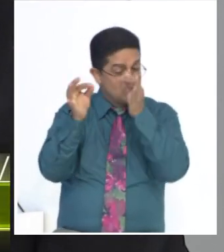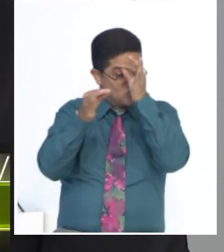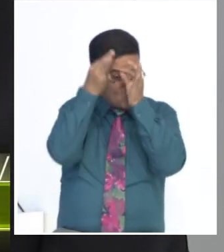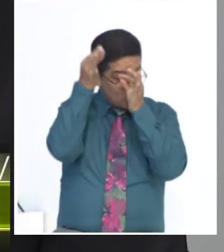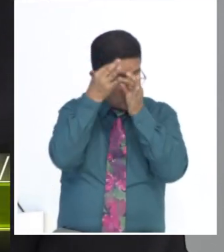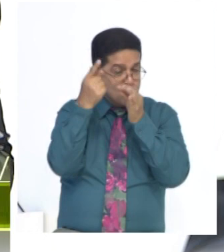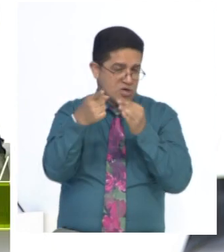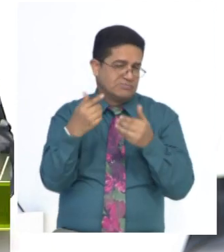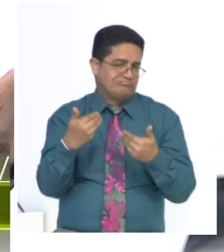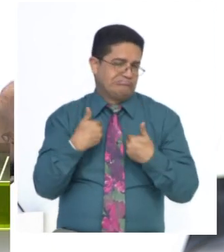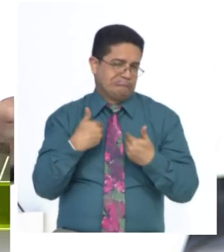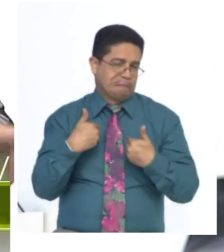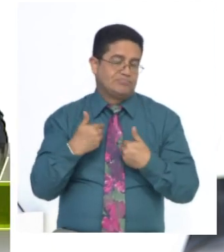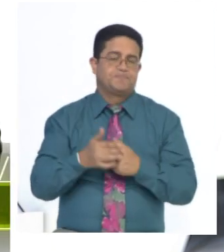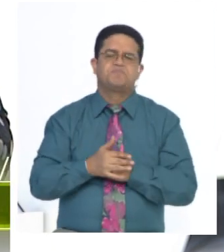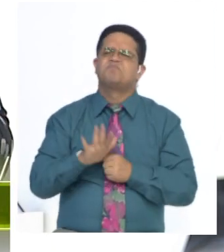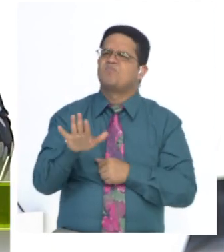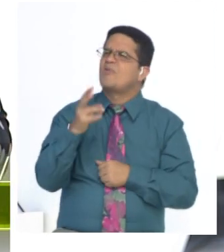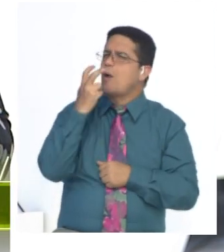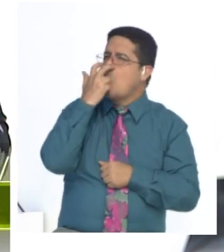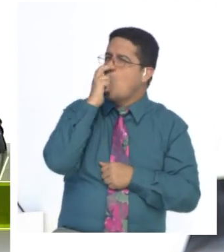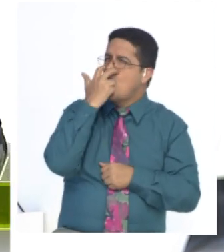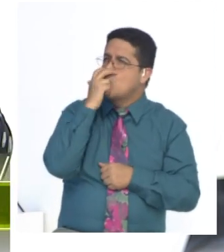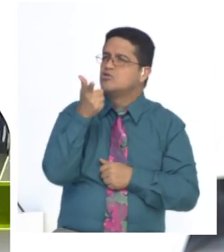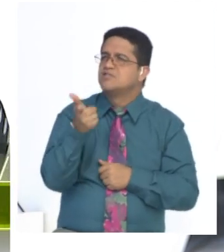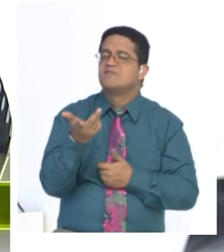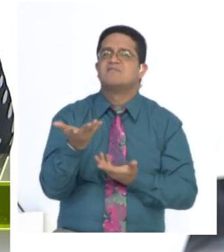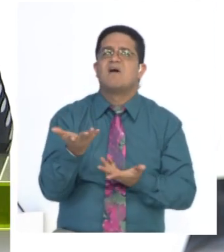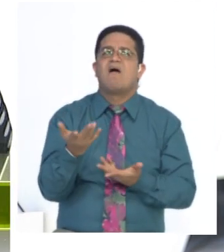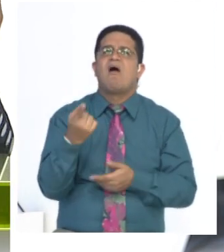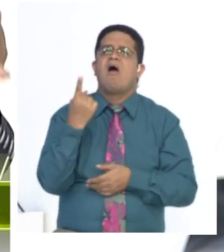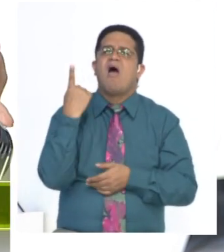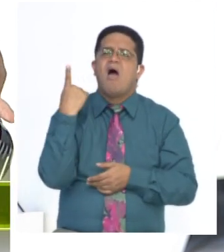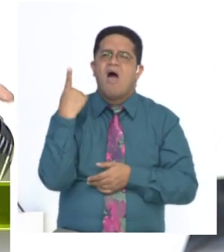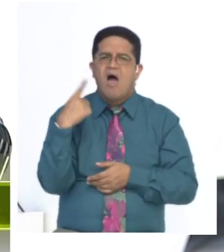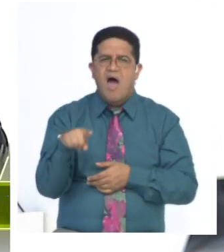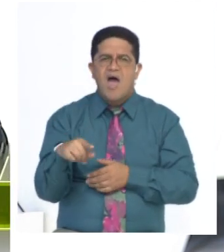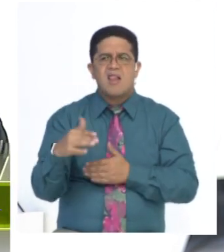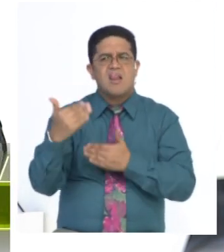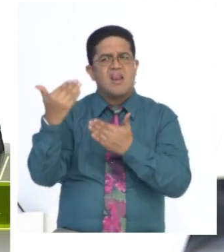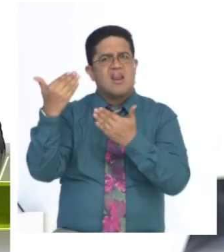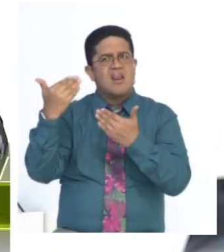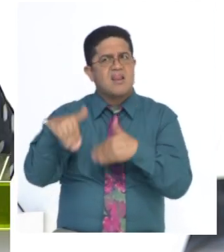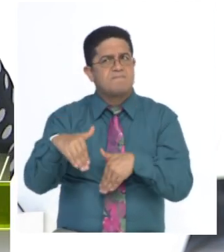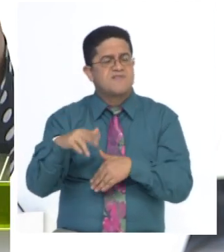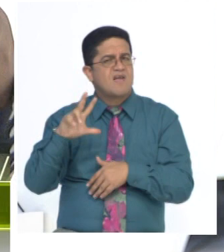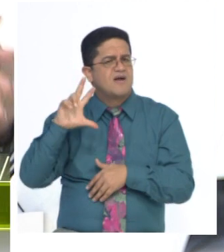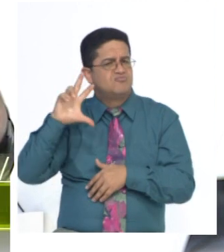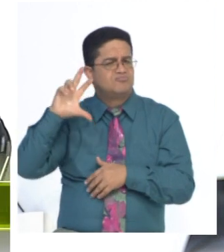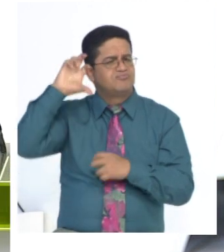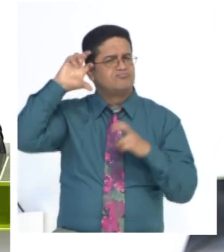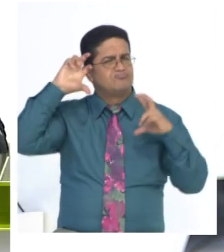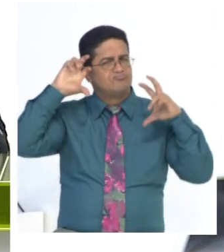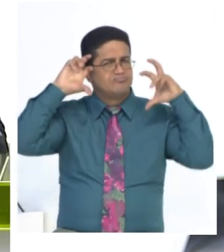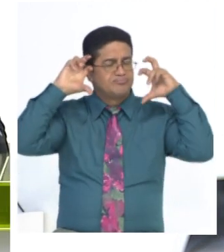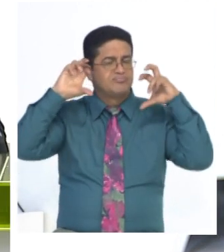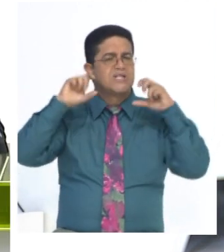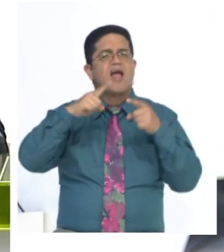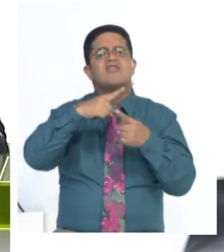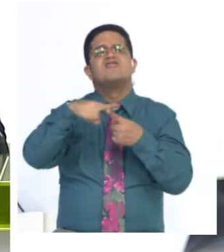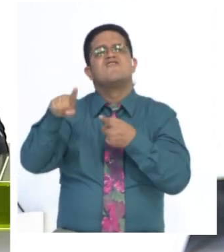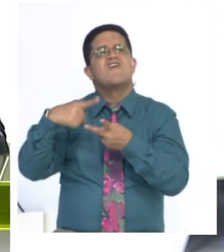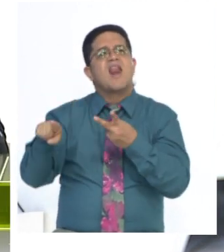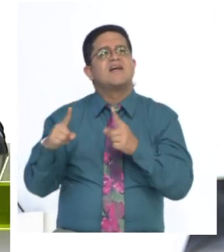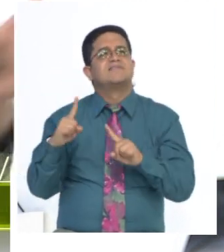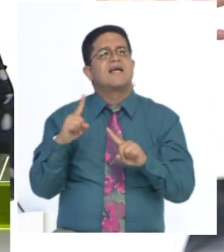afectado. Una curiosidad con respecto a la anestesia. ¿Existe algún límite de anestesia de diferentes tipos que podemos